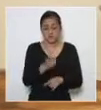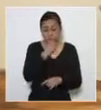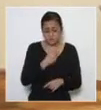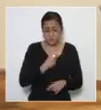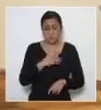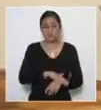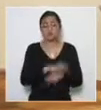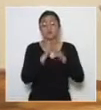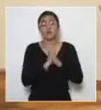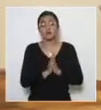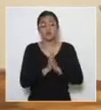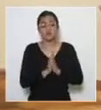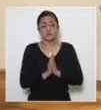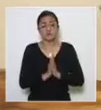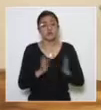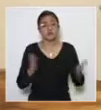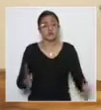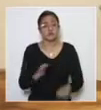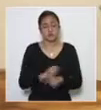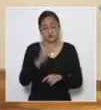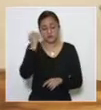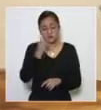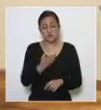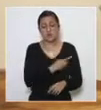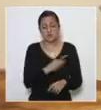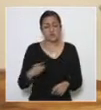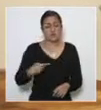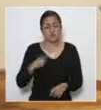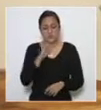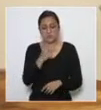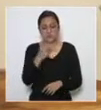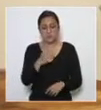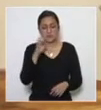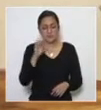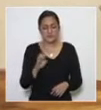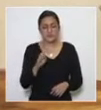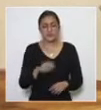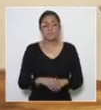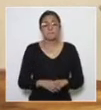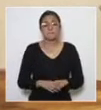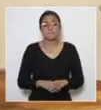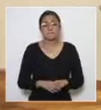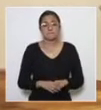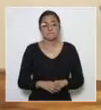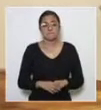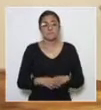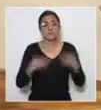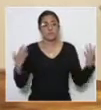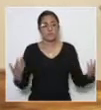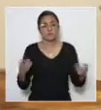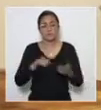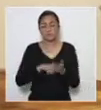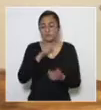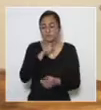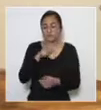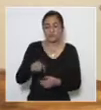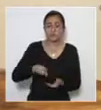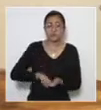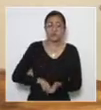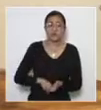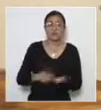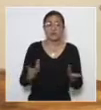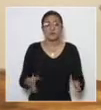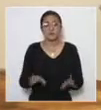saber. De manera idónea tiene que ser a la Fiscalía General del Estado. Tiene que ser a las fuerzas del